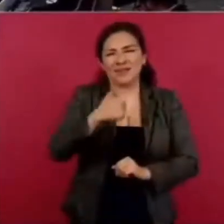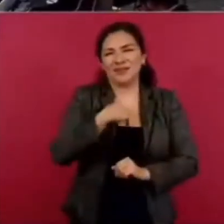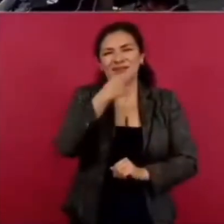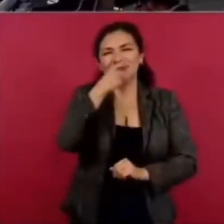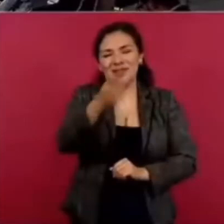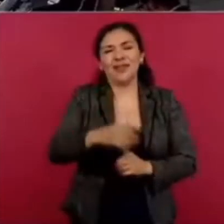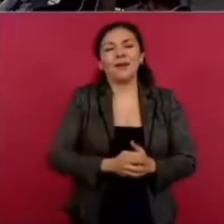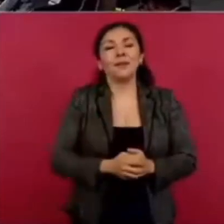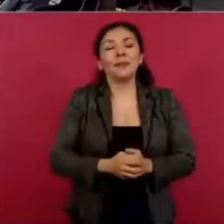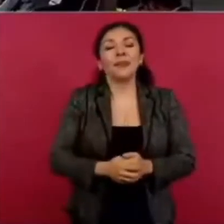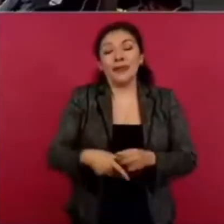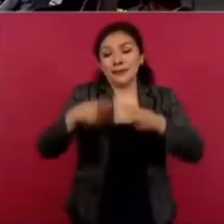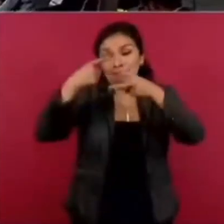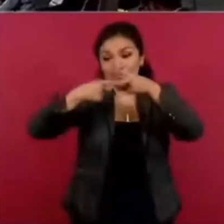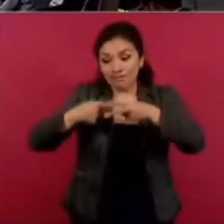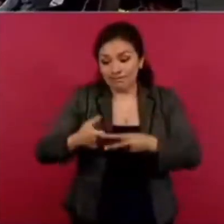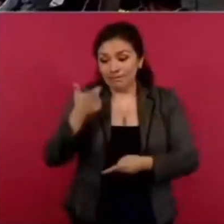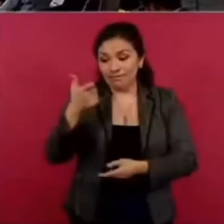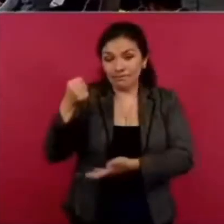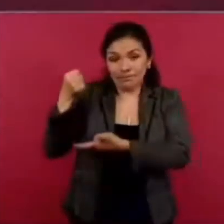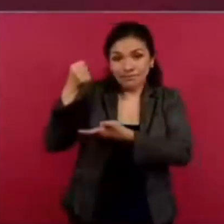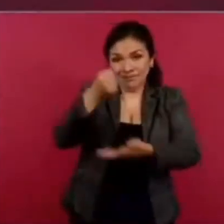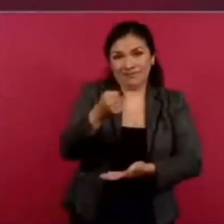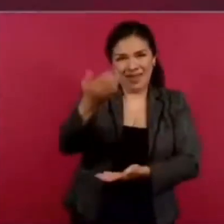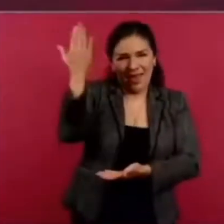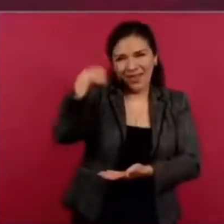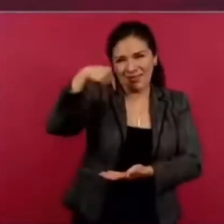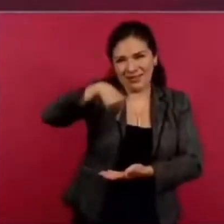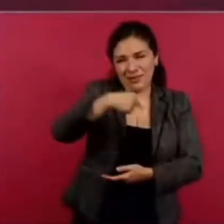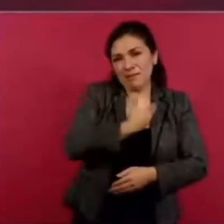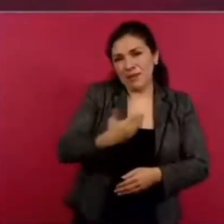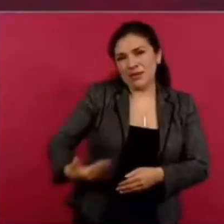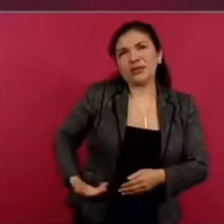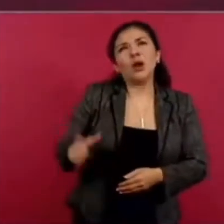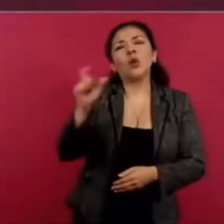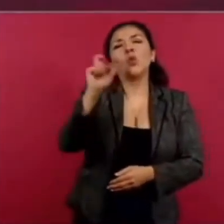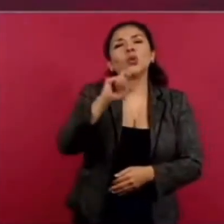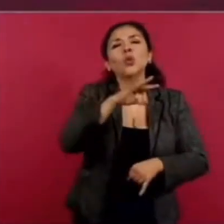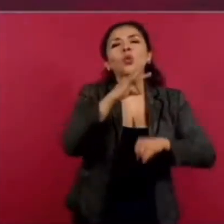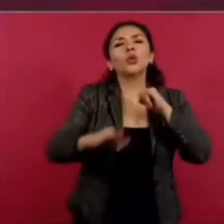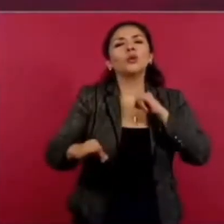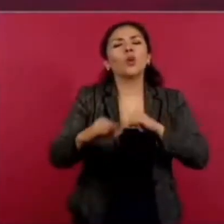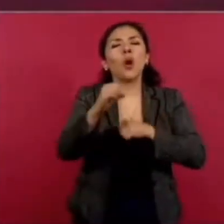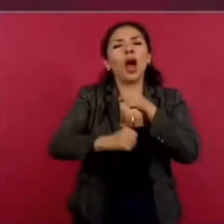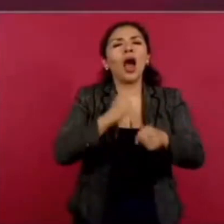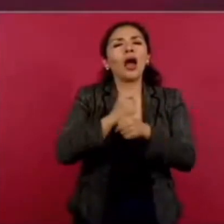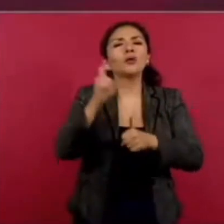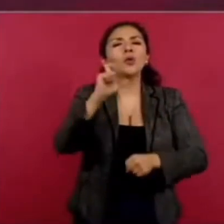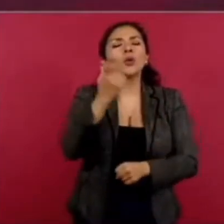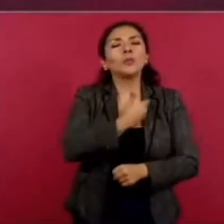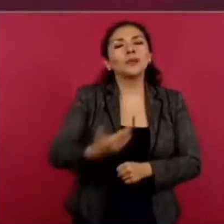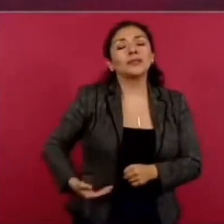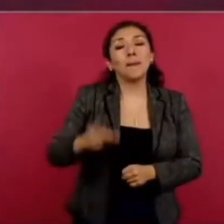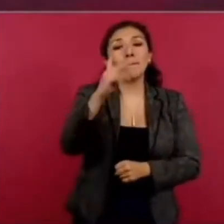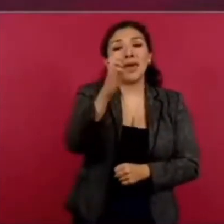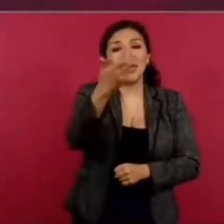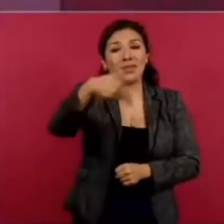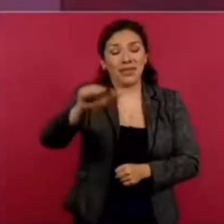lo que era el presupuesto de la presidencia en el último año del presidente Peña,